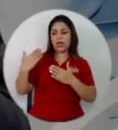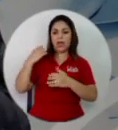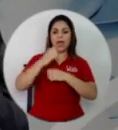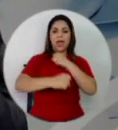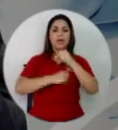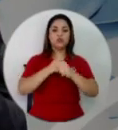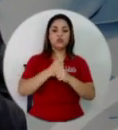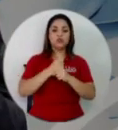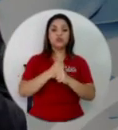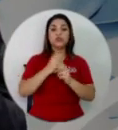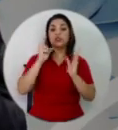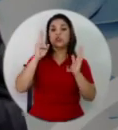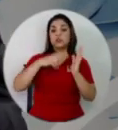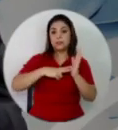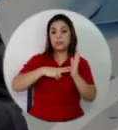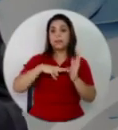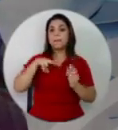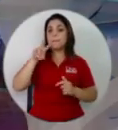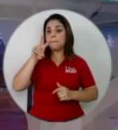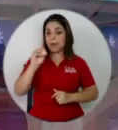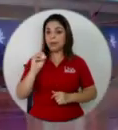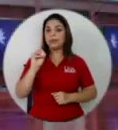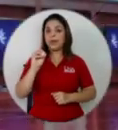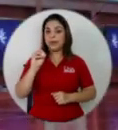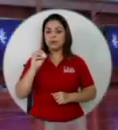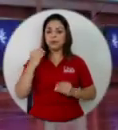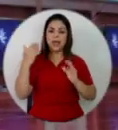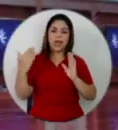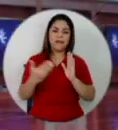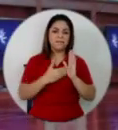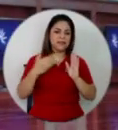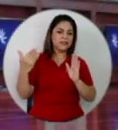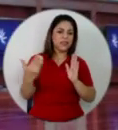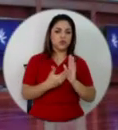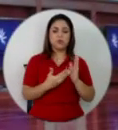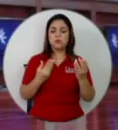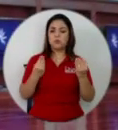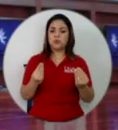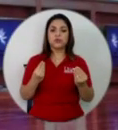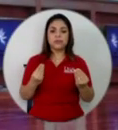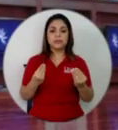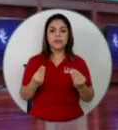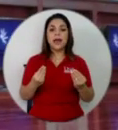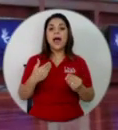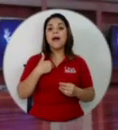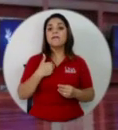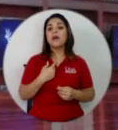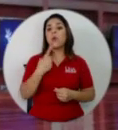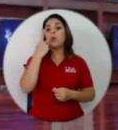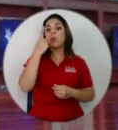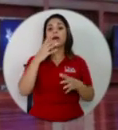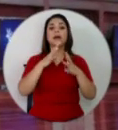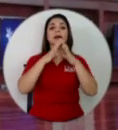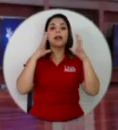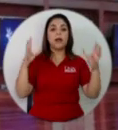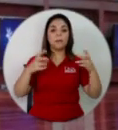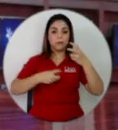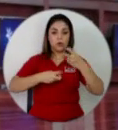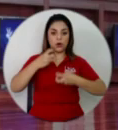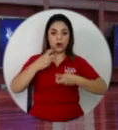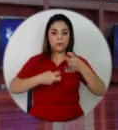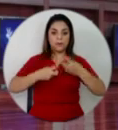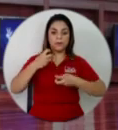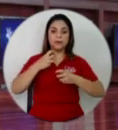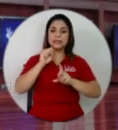atrás. En el 2020, dentro de todas las afectaciones derivadas de la pandemia, estuvo el gran problema